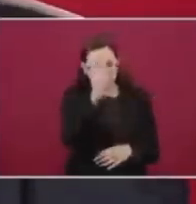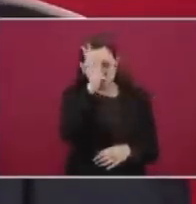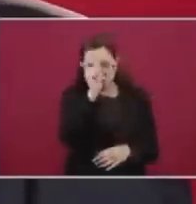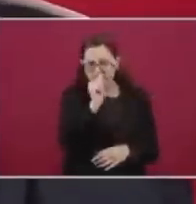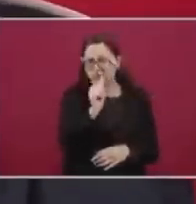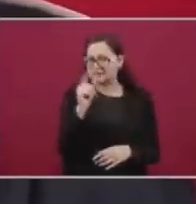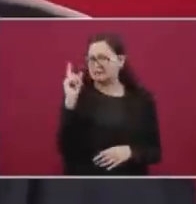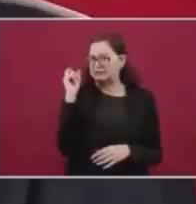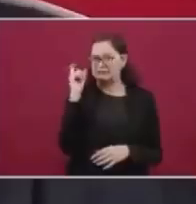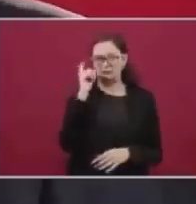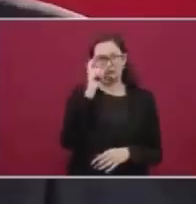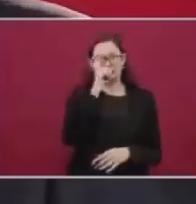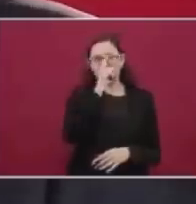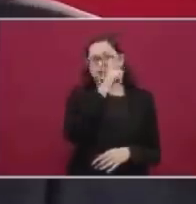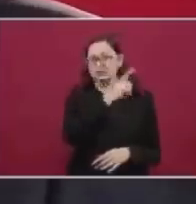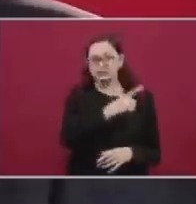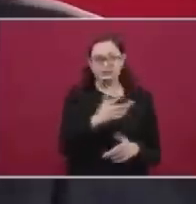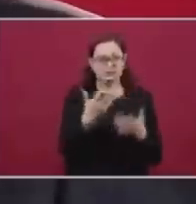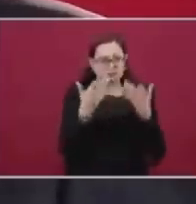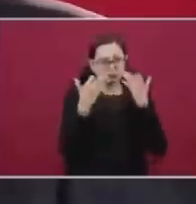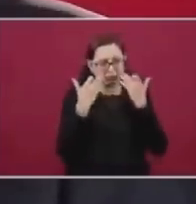visto, sobre todo